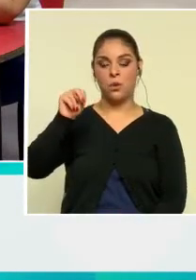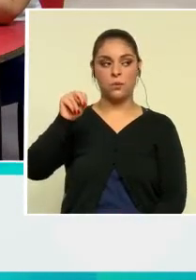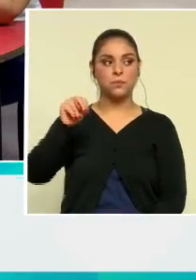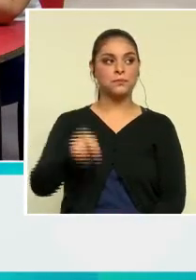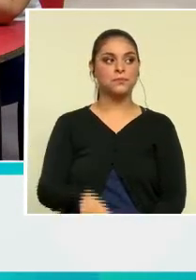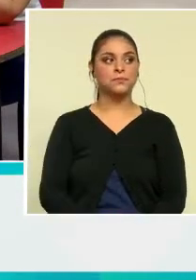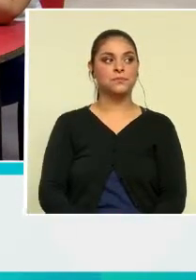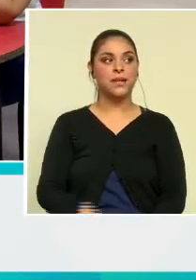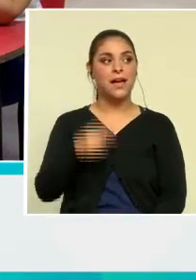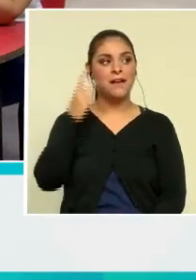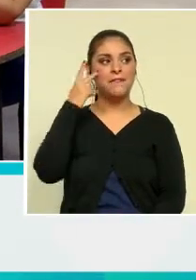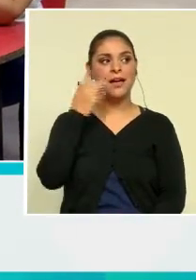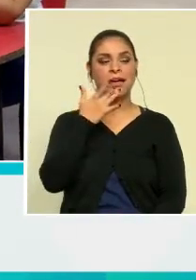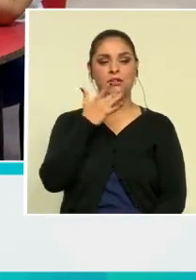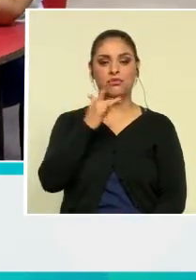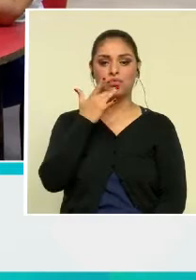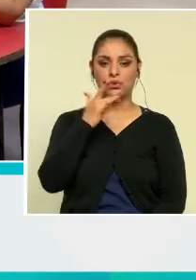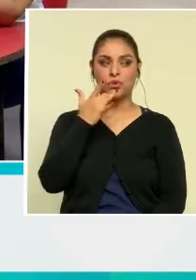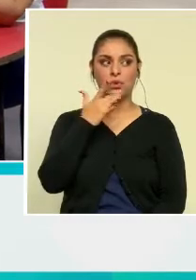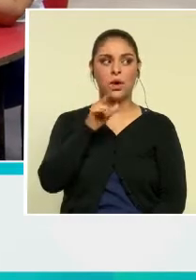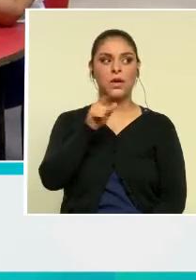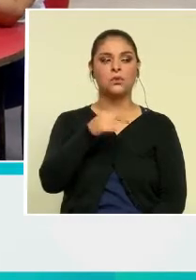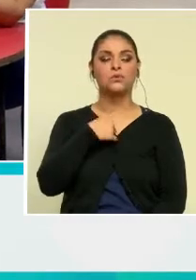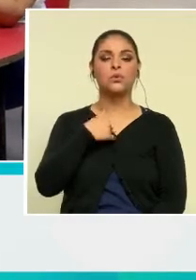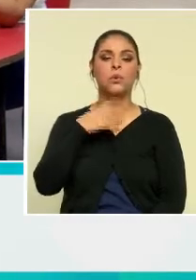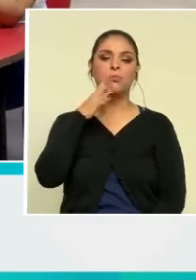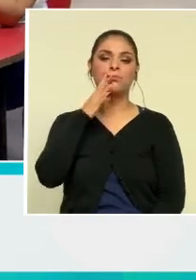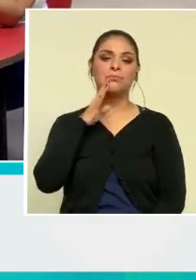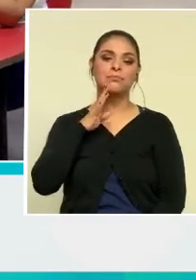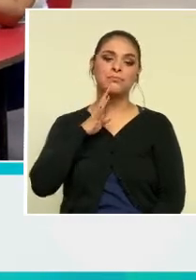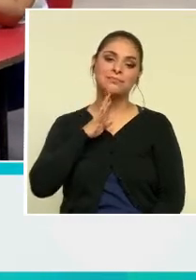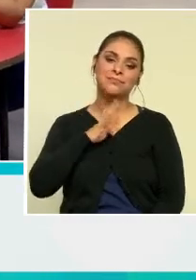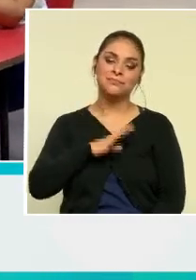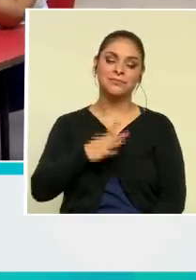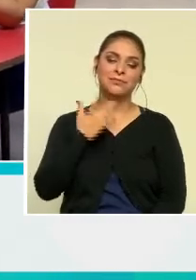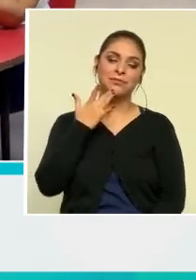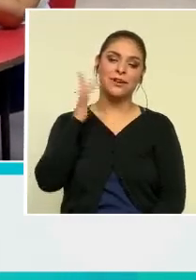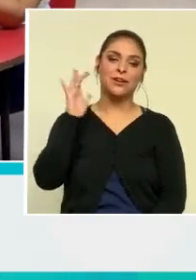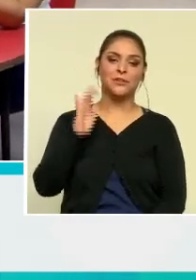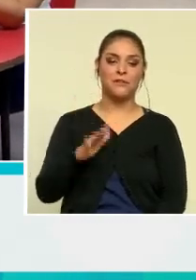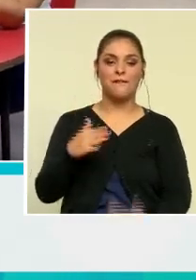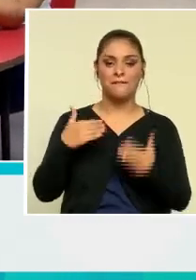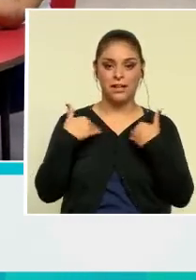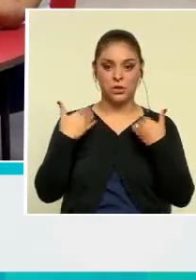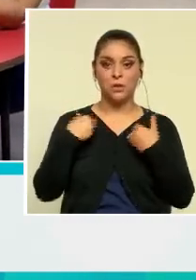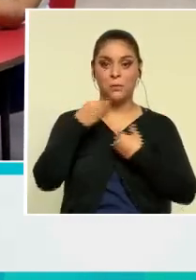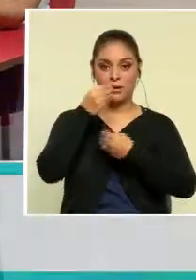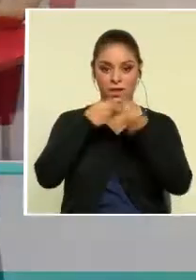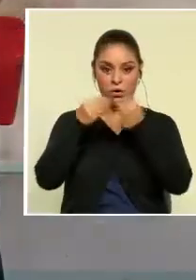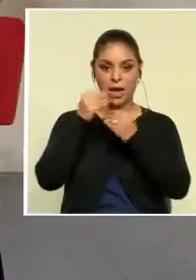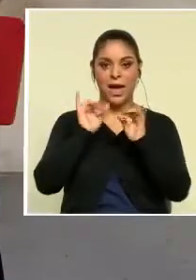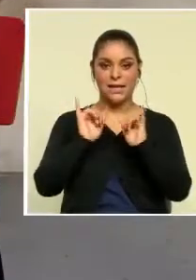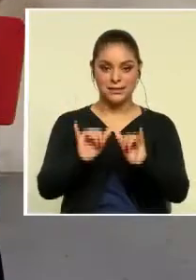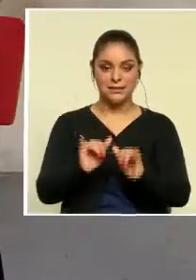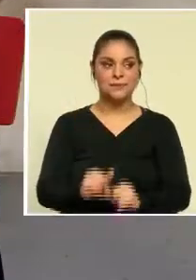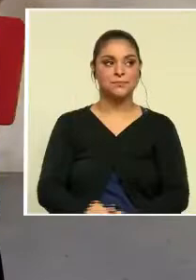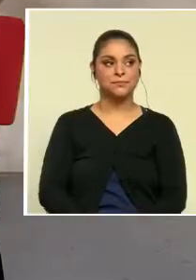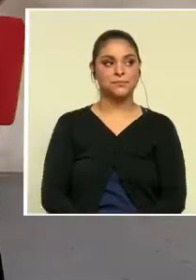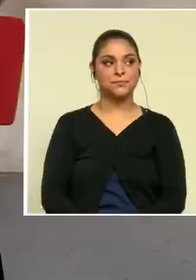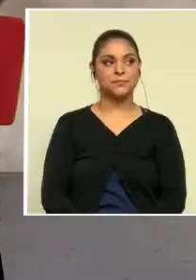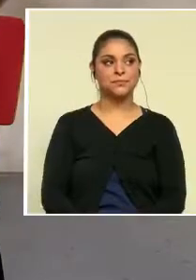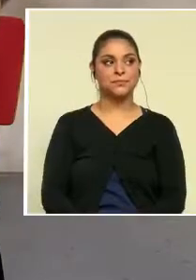que eso ya me hizo la boca porque está llenar así tan